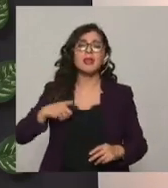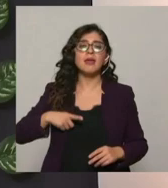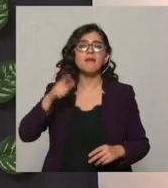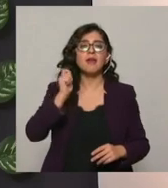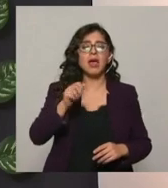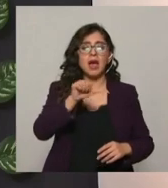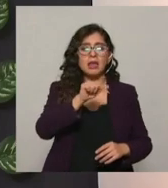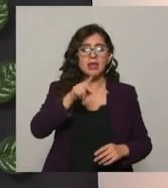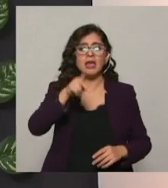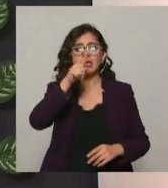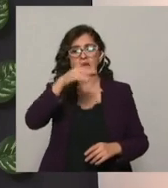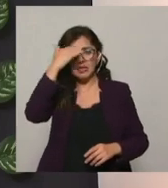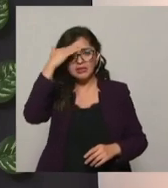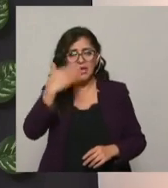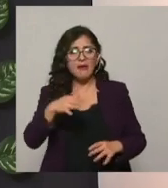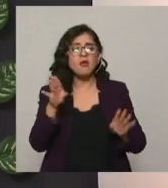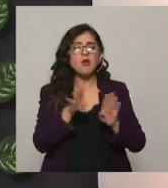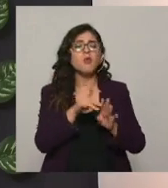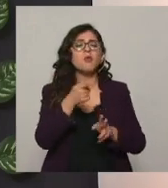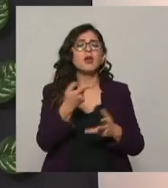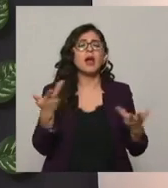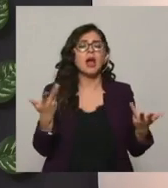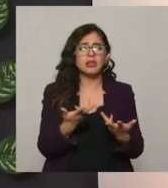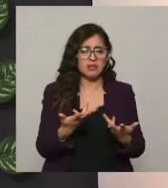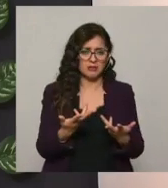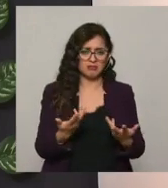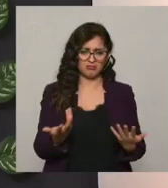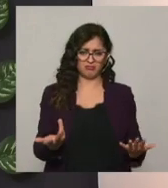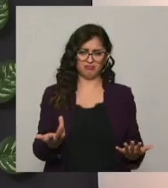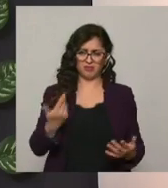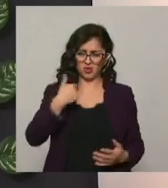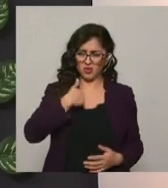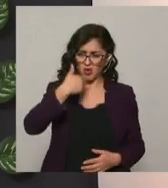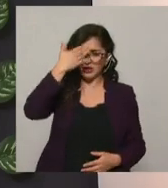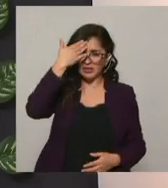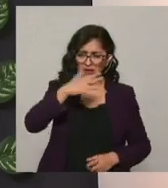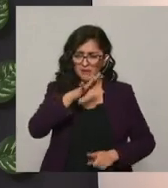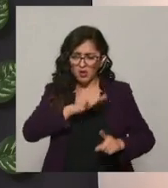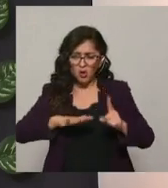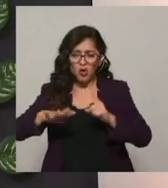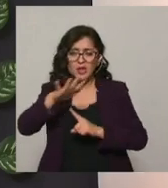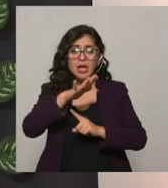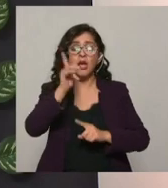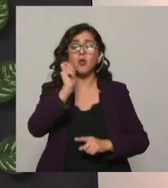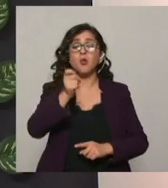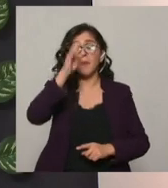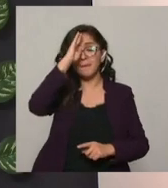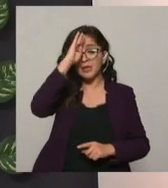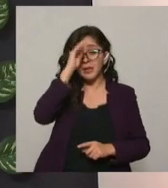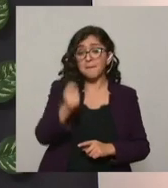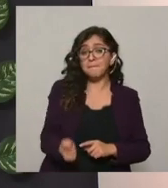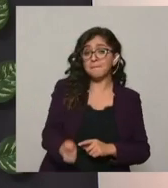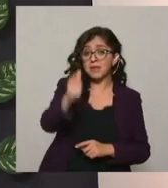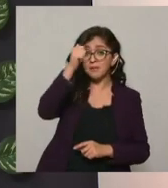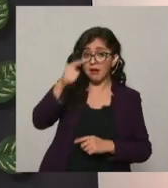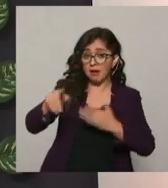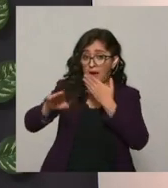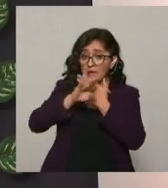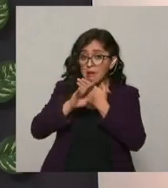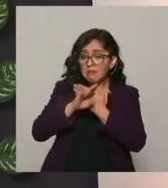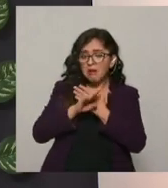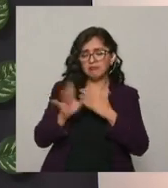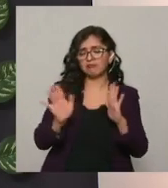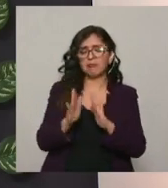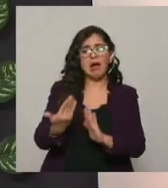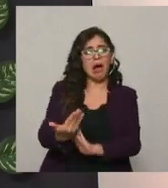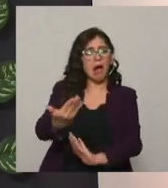qué hacer, ¿no? Y yo sabiendo un poco el contexto digo, no es la primera vez que me amenazan, me han amenazado